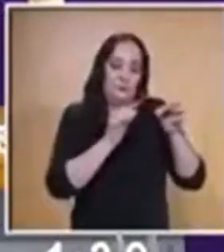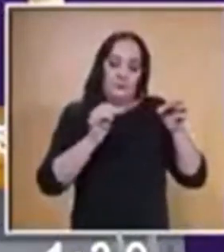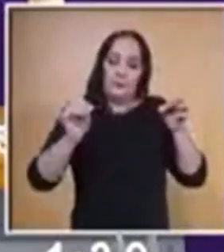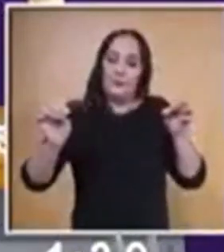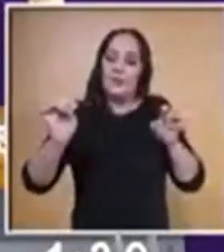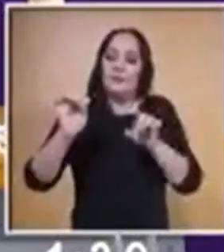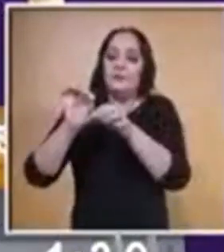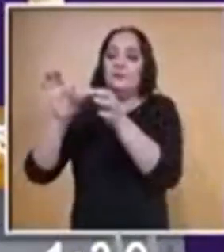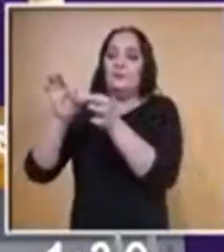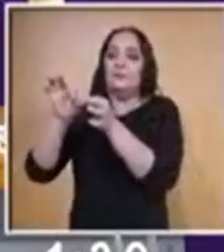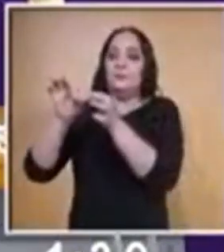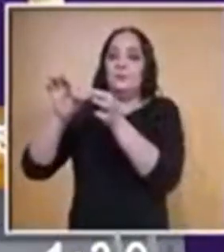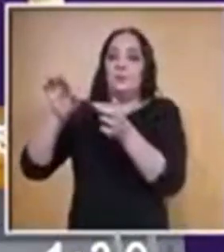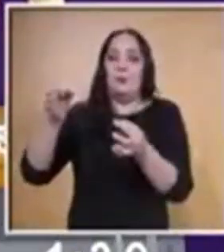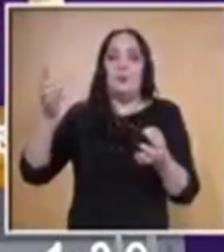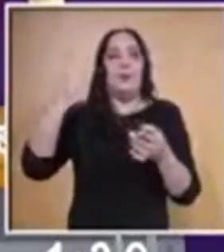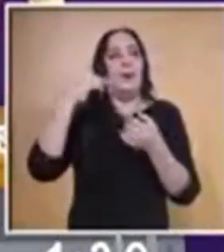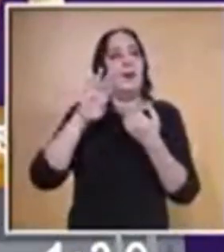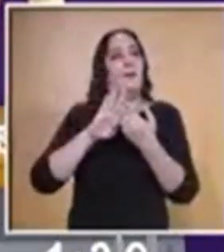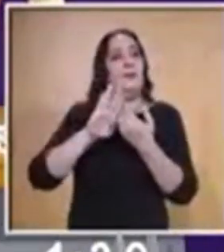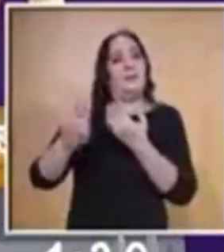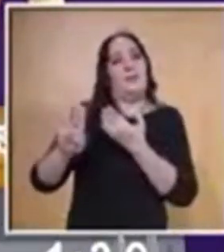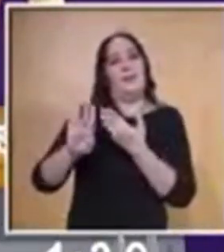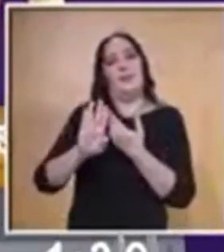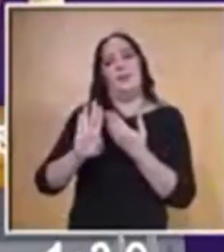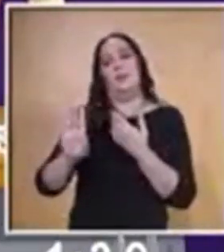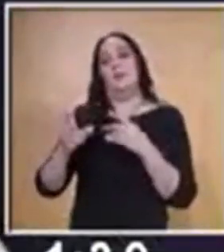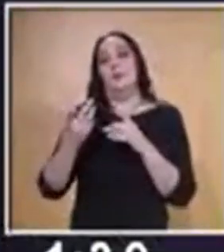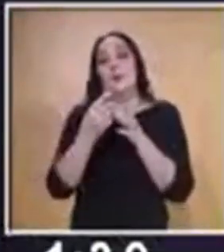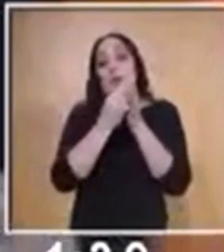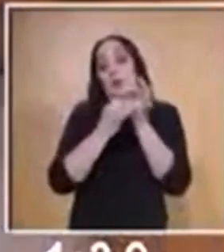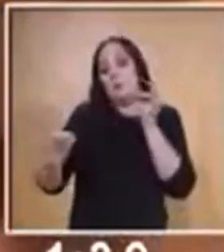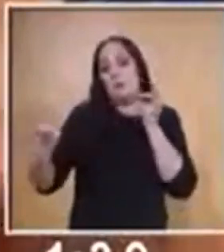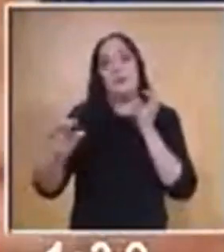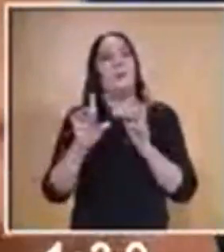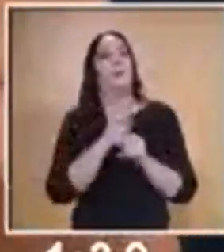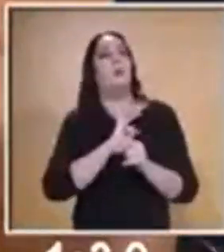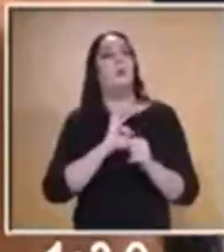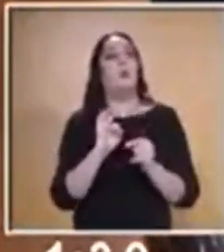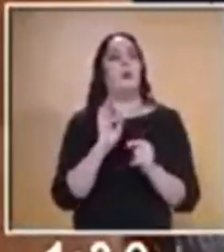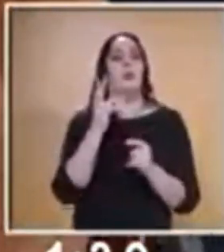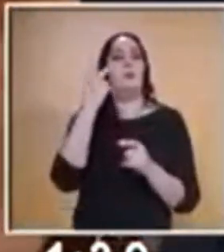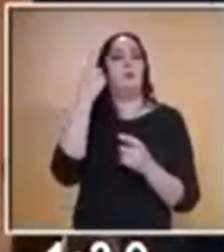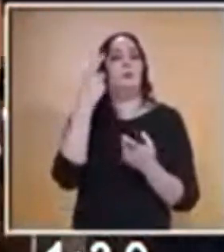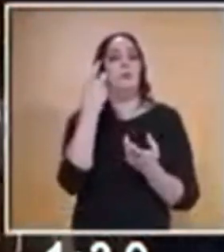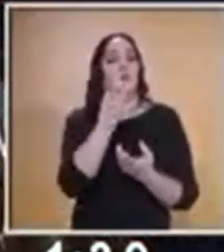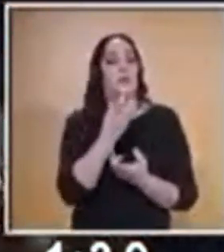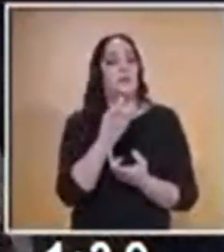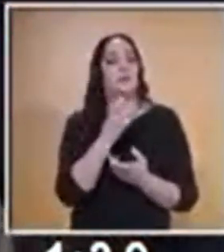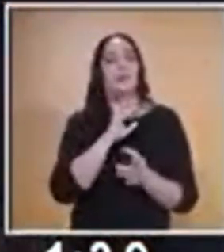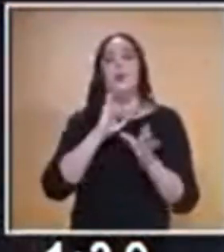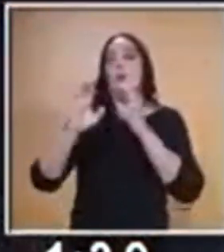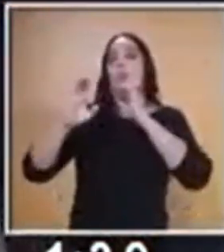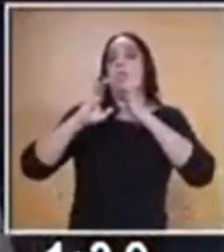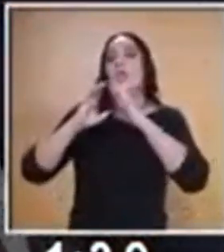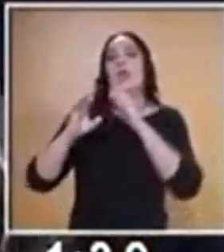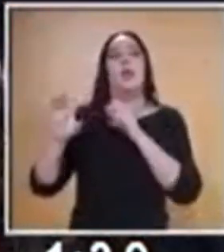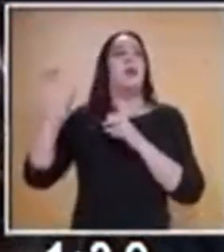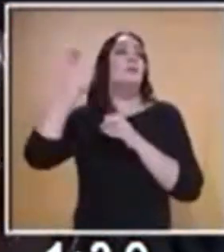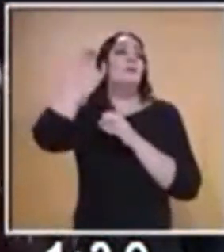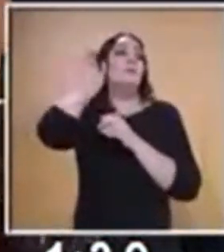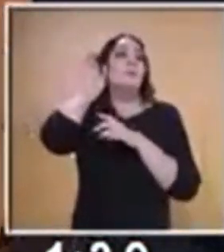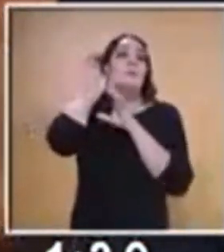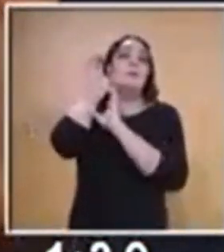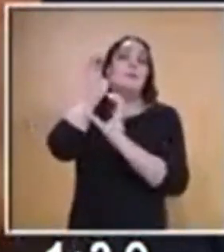lo anudamos para que no se vaya a salir y va a ser esa la forma en la que nos vamos a comunicar